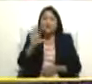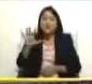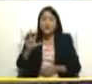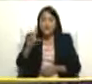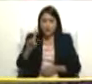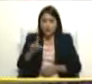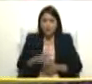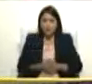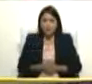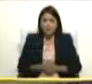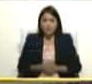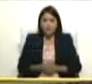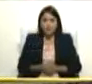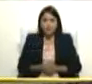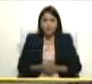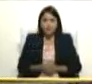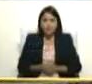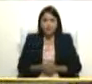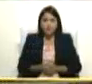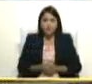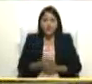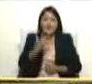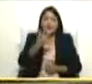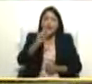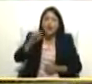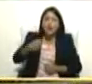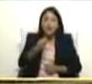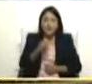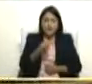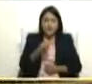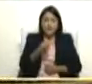378.551, con un